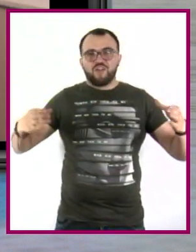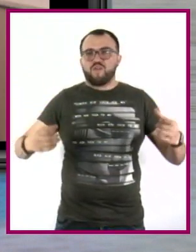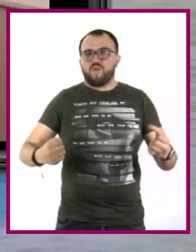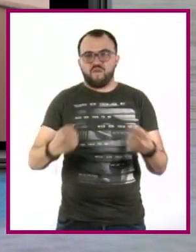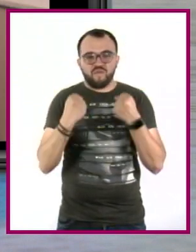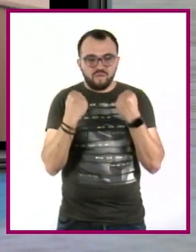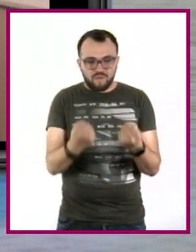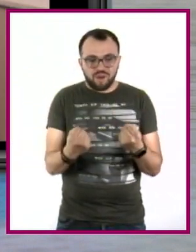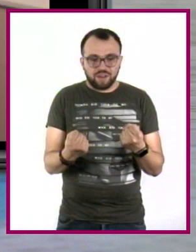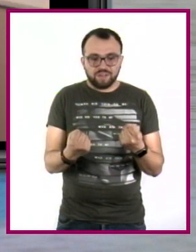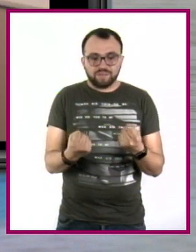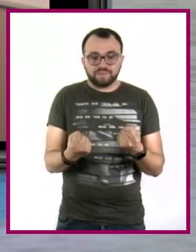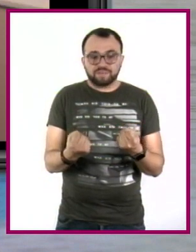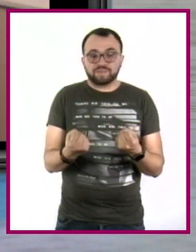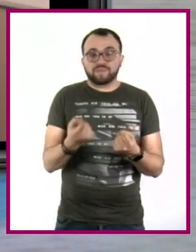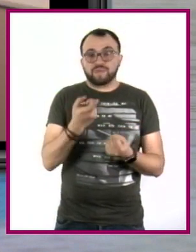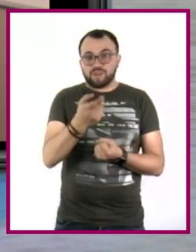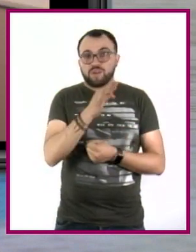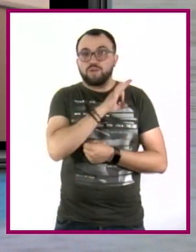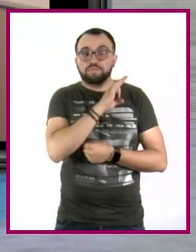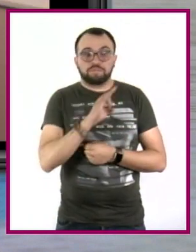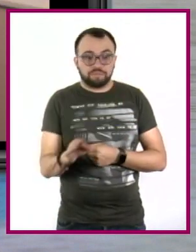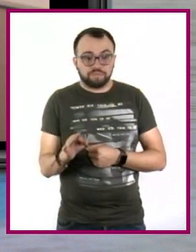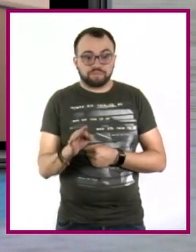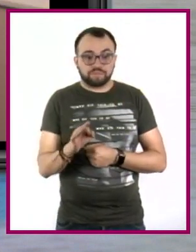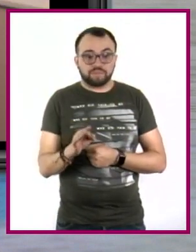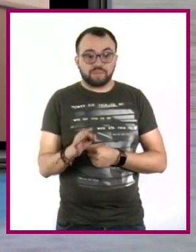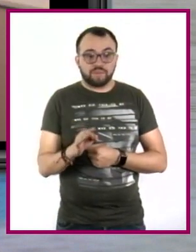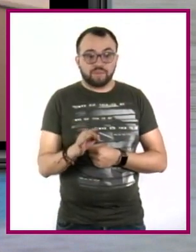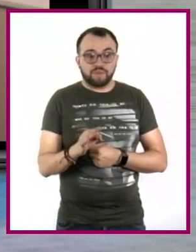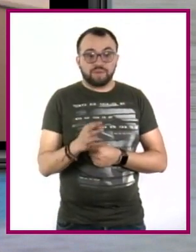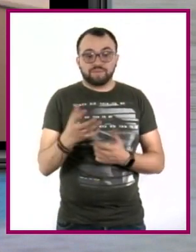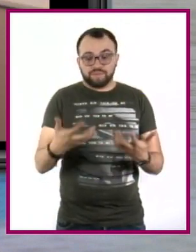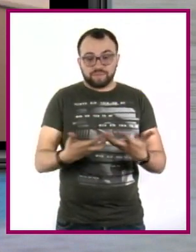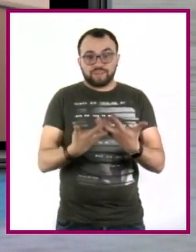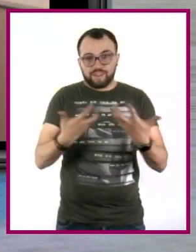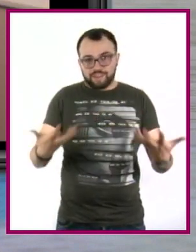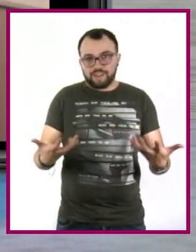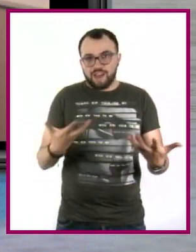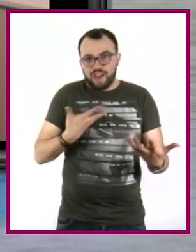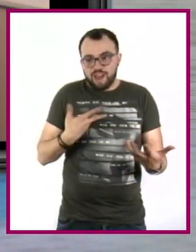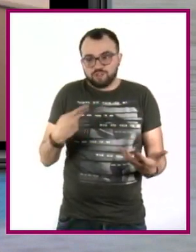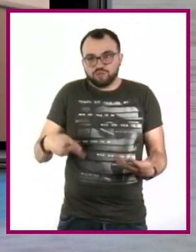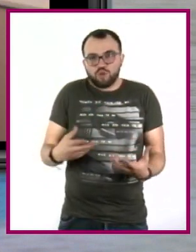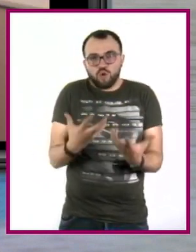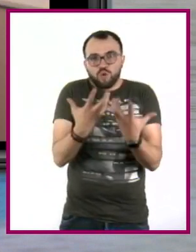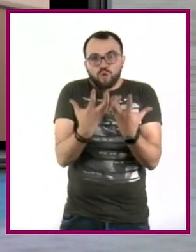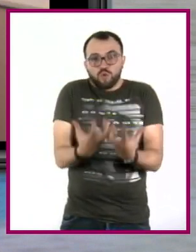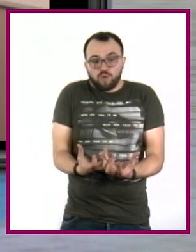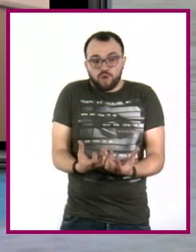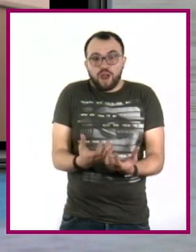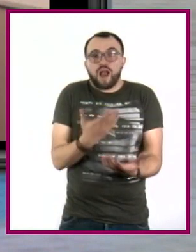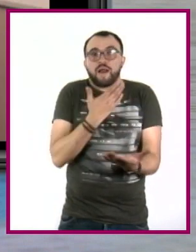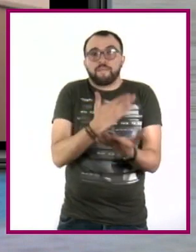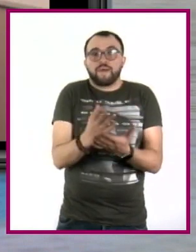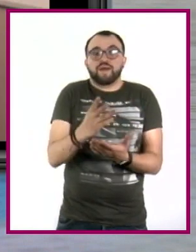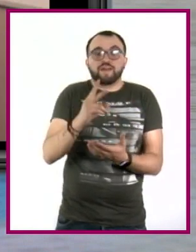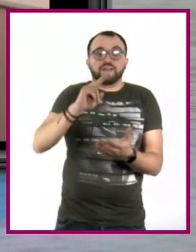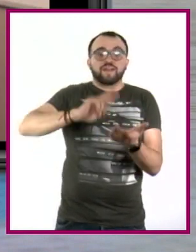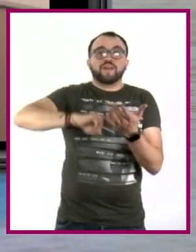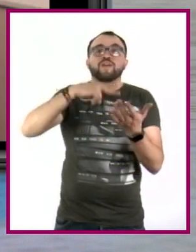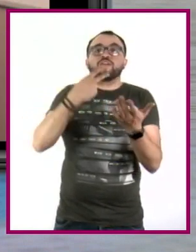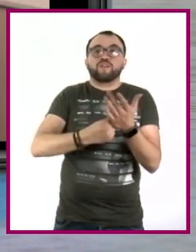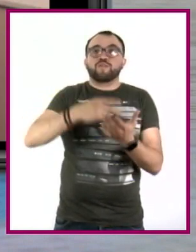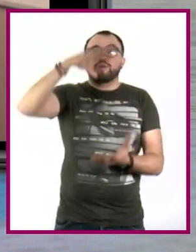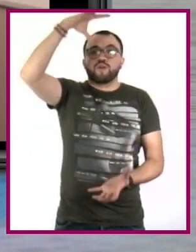tiene la posibilidad de que, como la Tierra es un imán, ¿sí?, y uno tiene un imán en el espacio, uno tiene que hacer bien